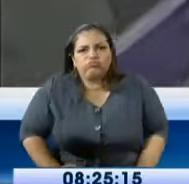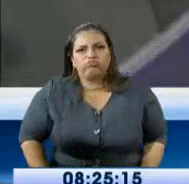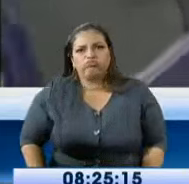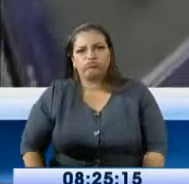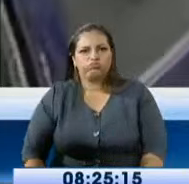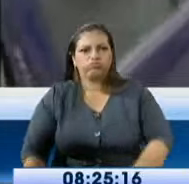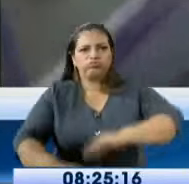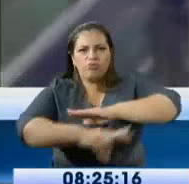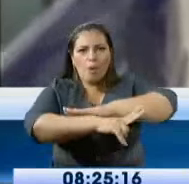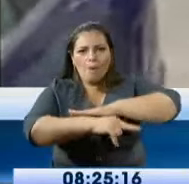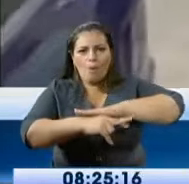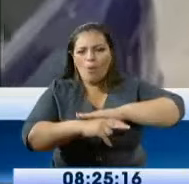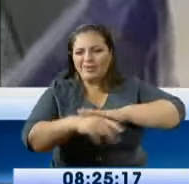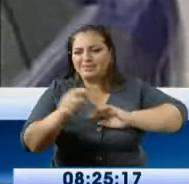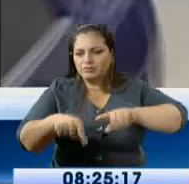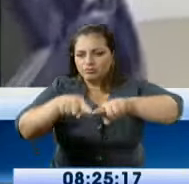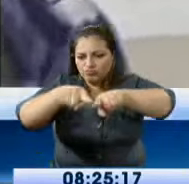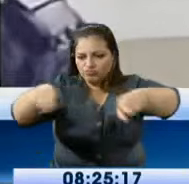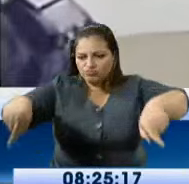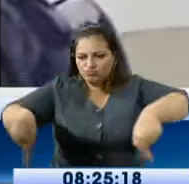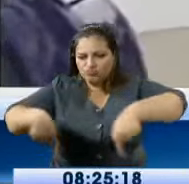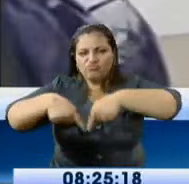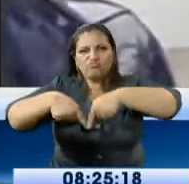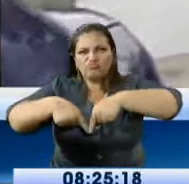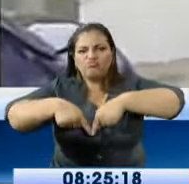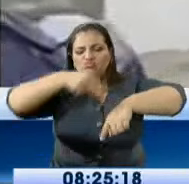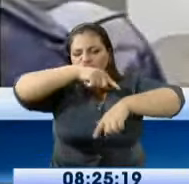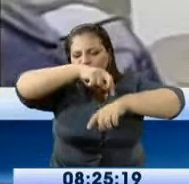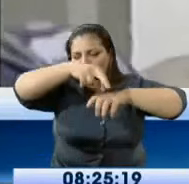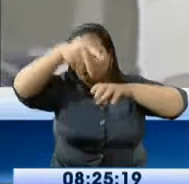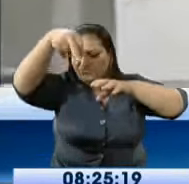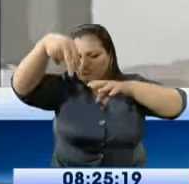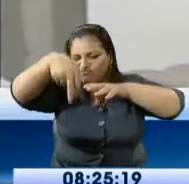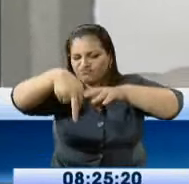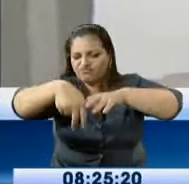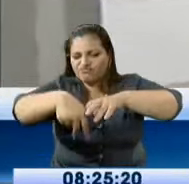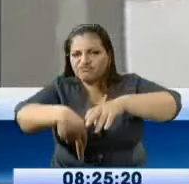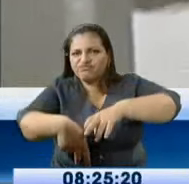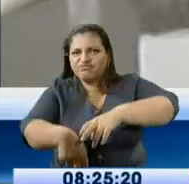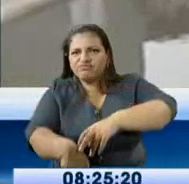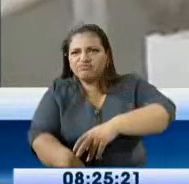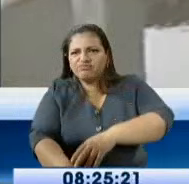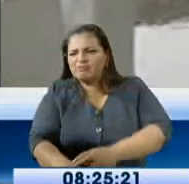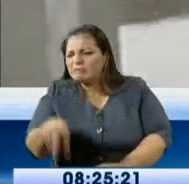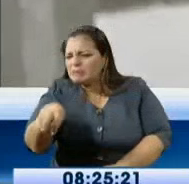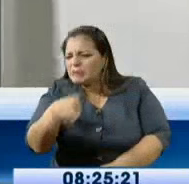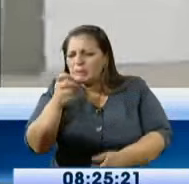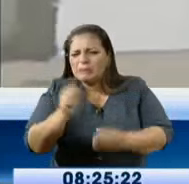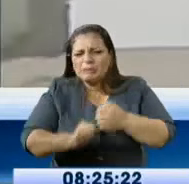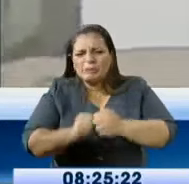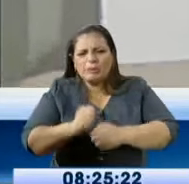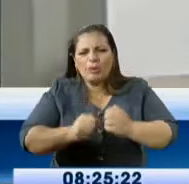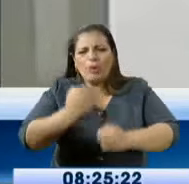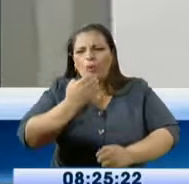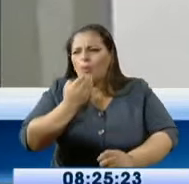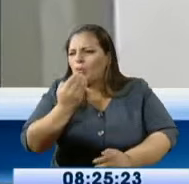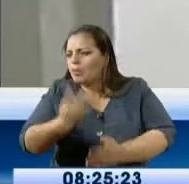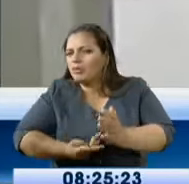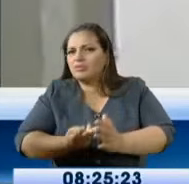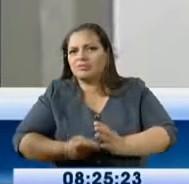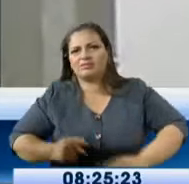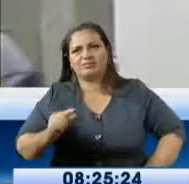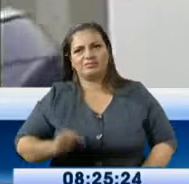en donde, como podemos ver, el problema ha sido sumamente grave. Así que nosotros vamos a hacer